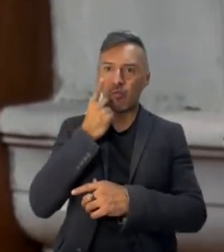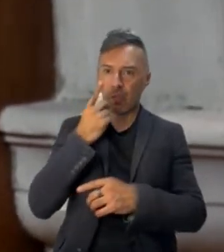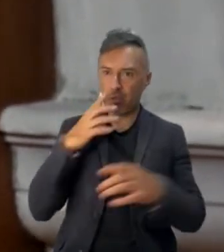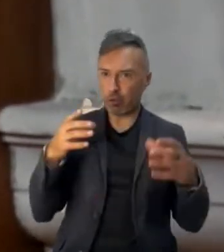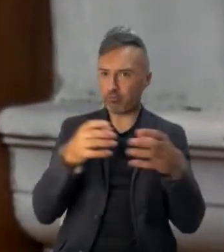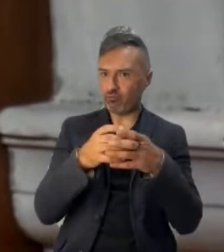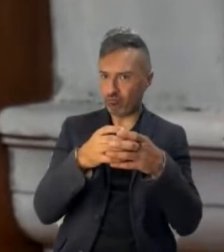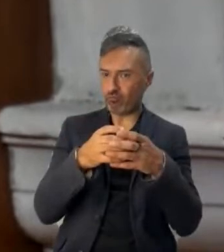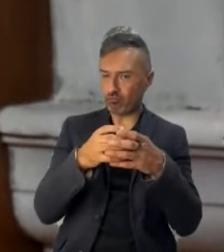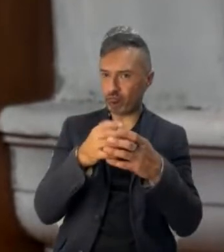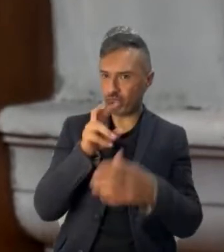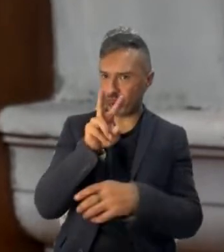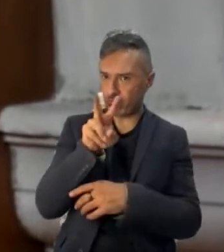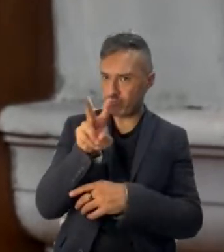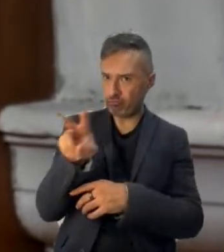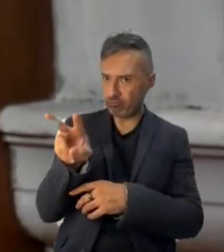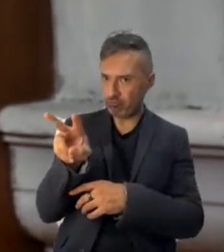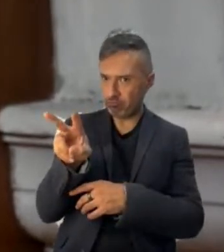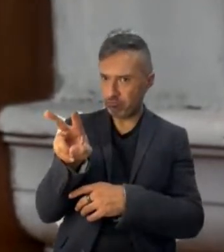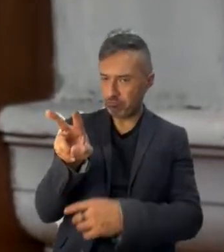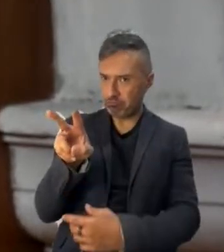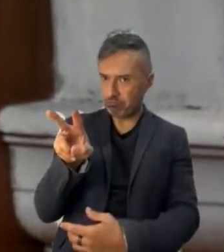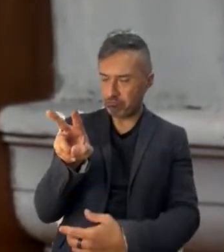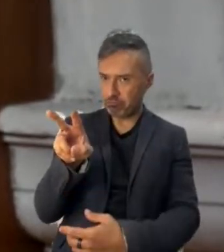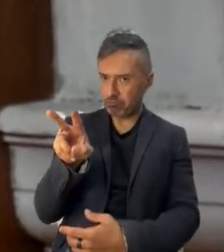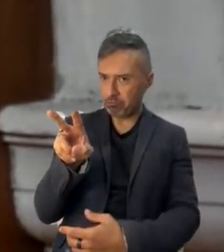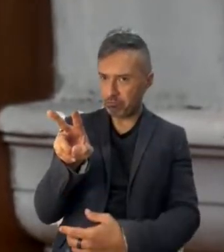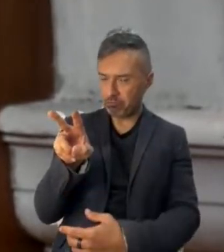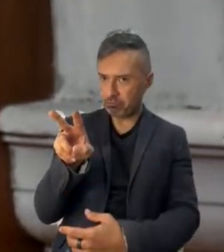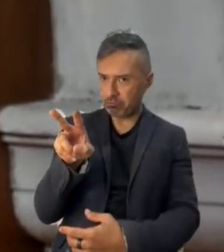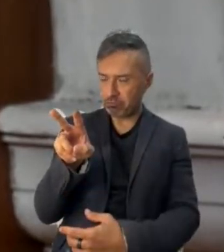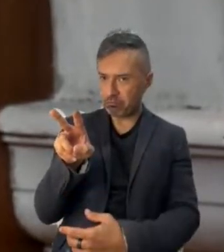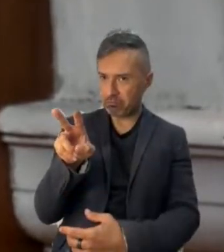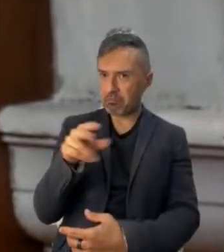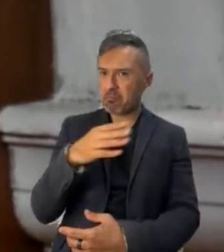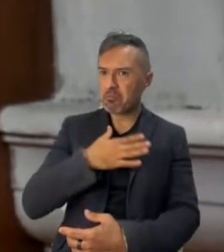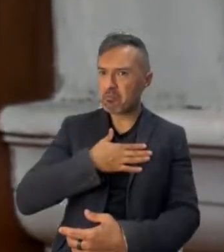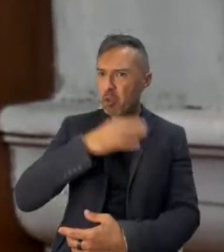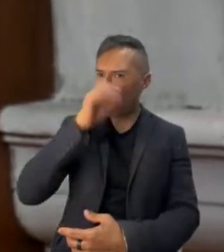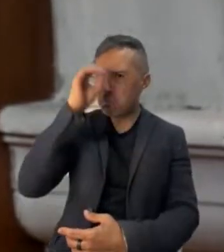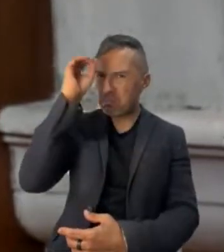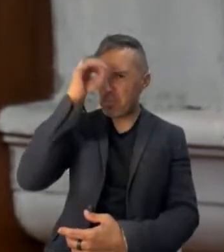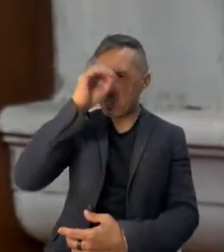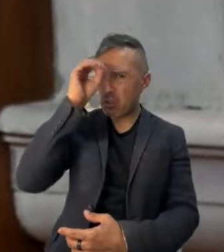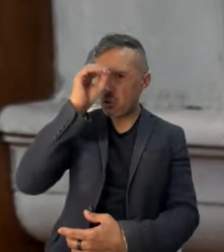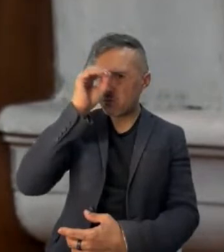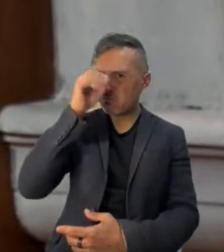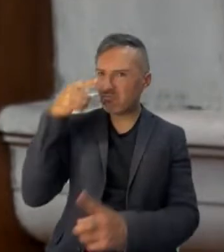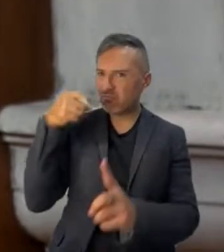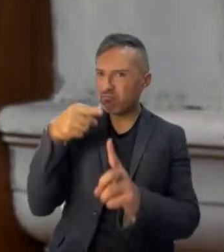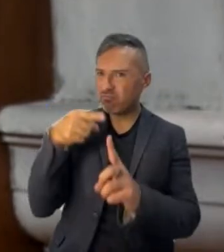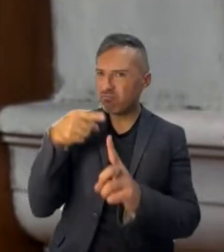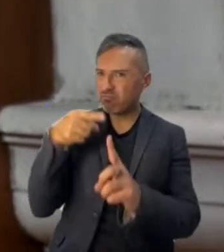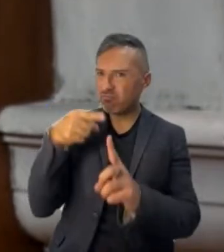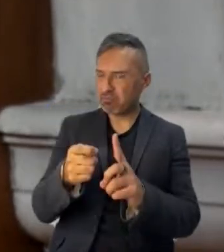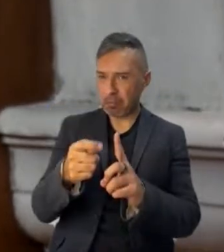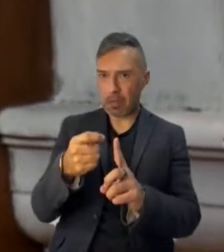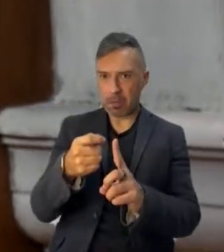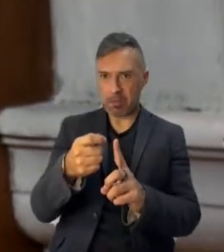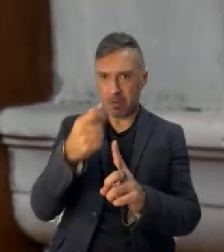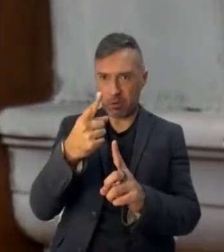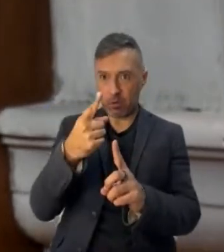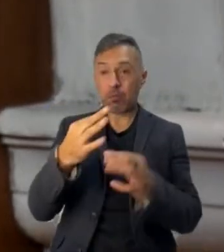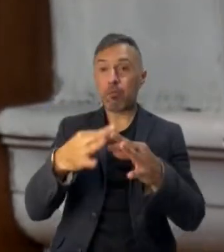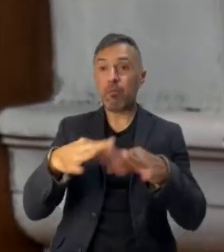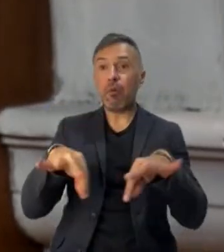consideramos primero que es fundamental que este Congreso, de